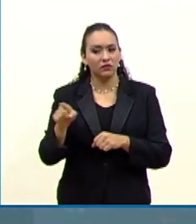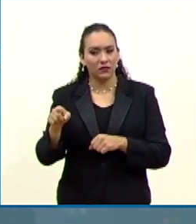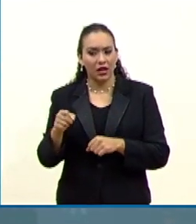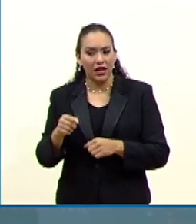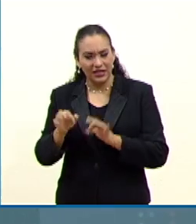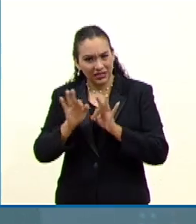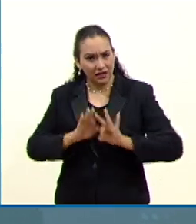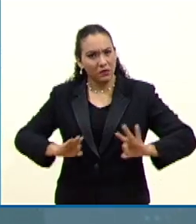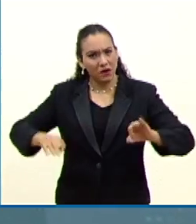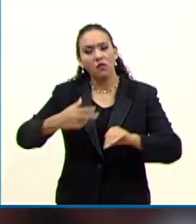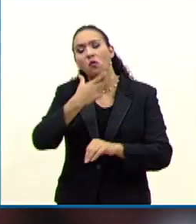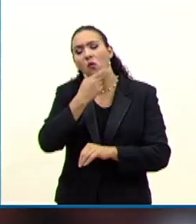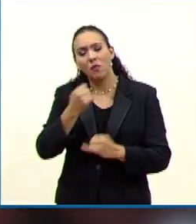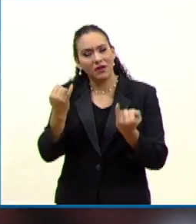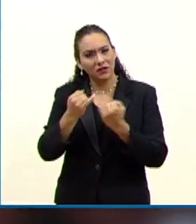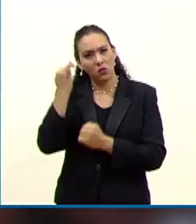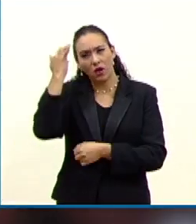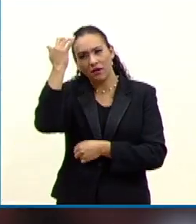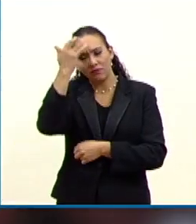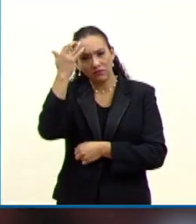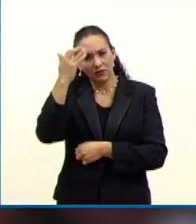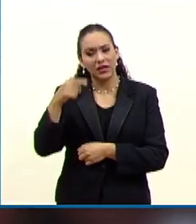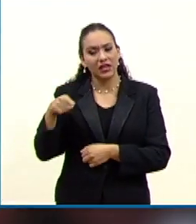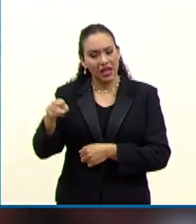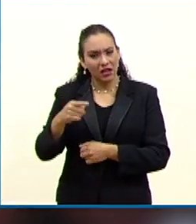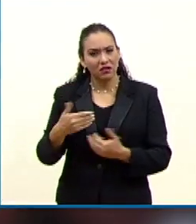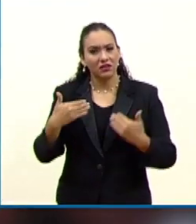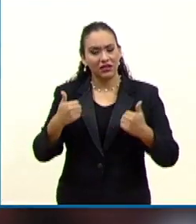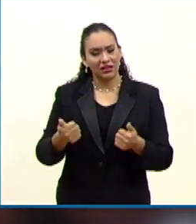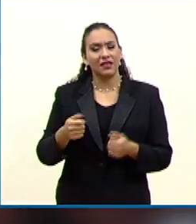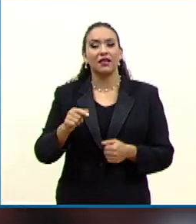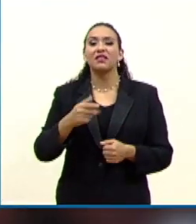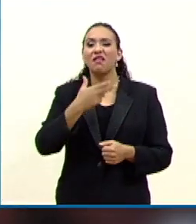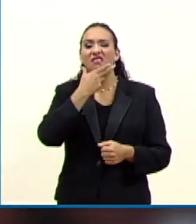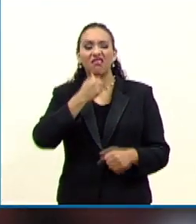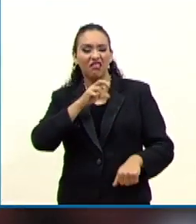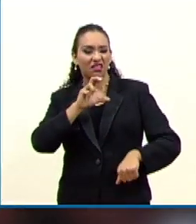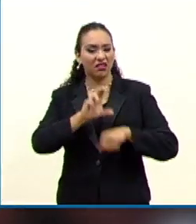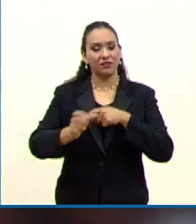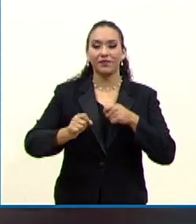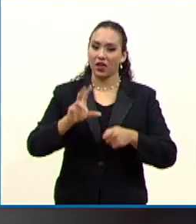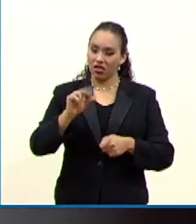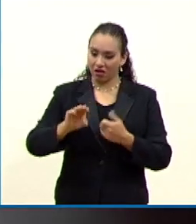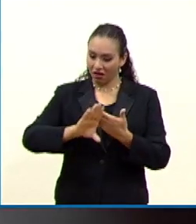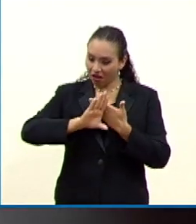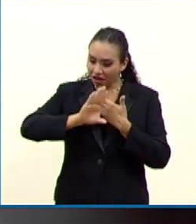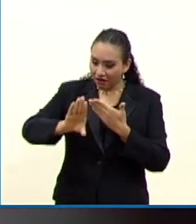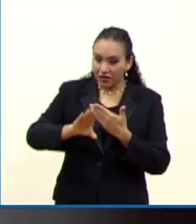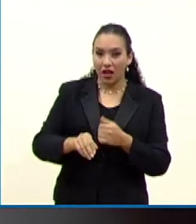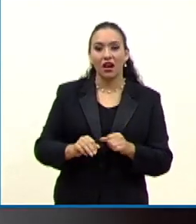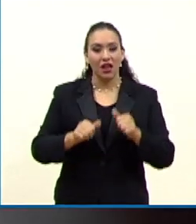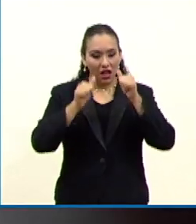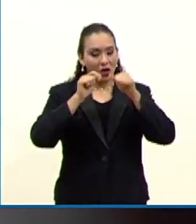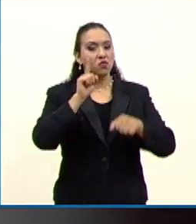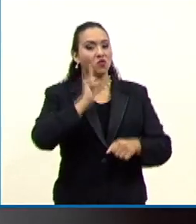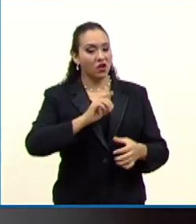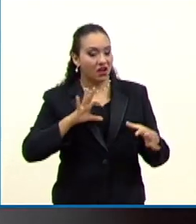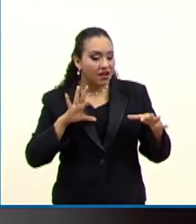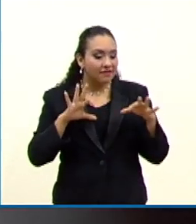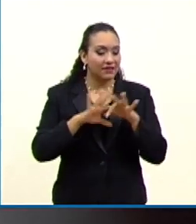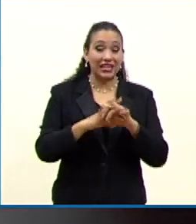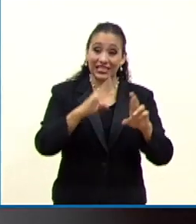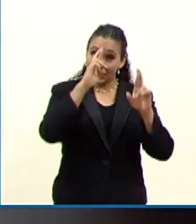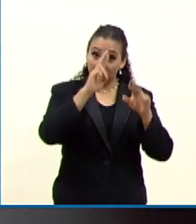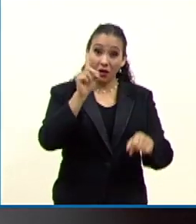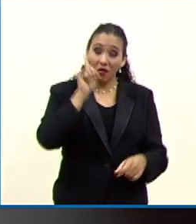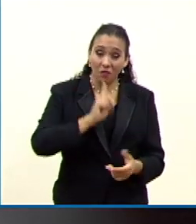papel fundamental, por lo que se debe rechazar el machismo, cuestionar los estereotipos de género y convertirse en aliados del respeto de